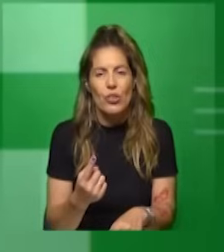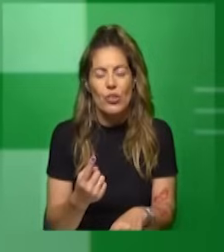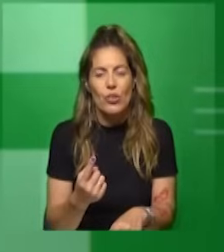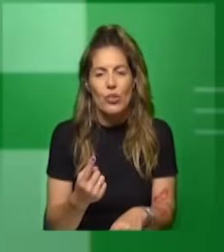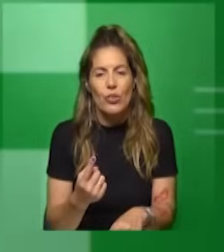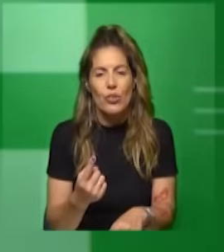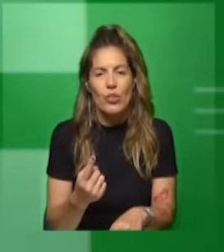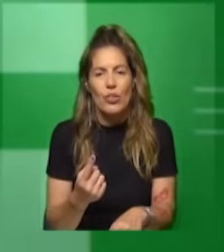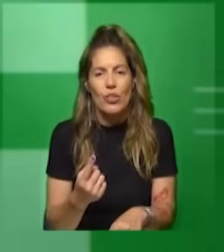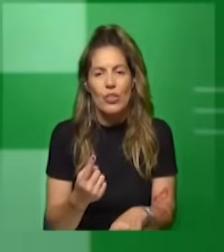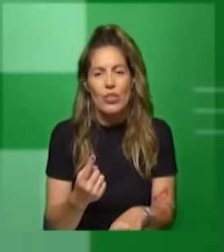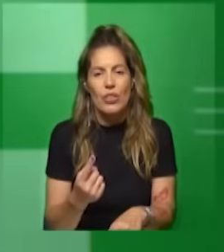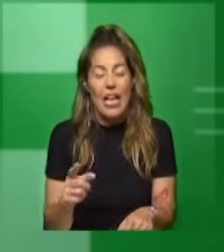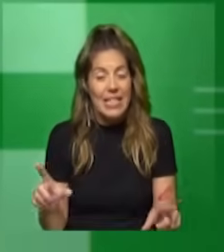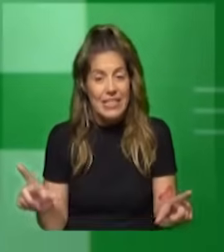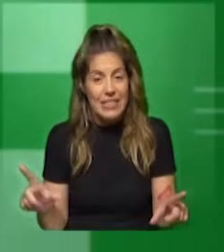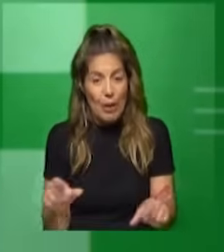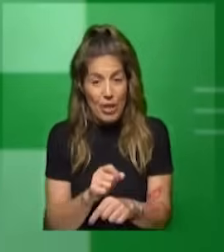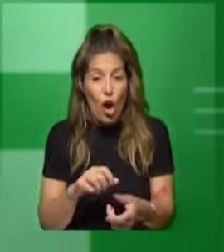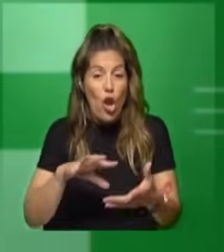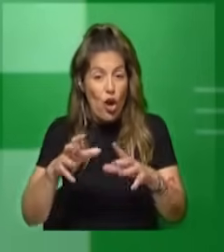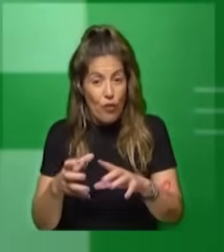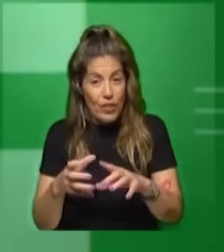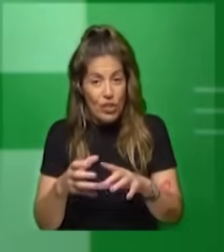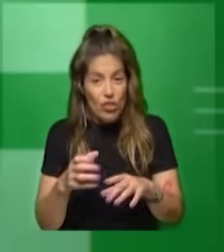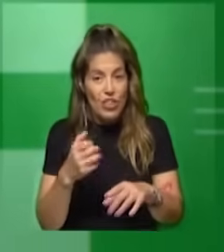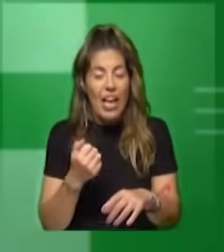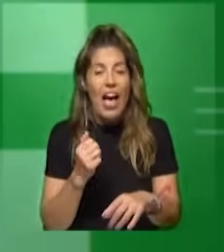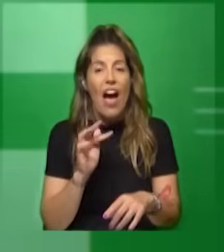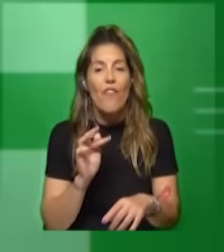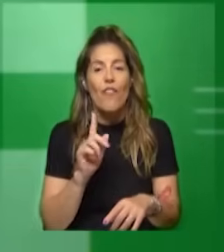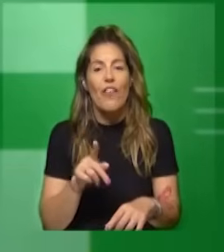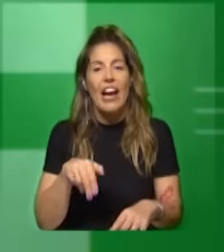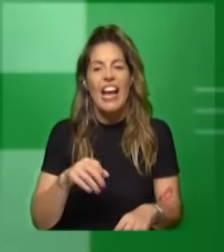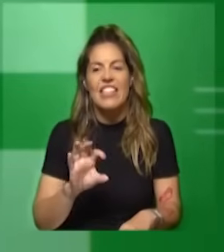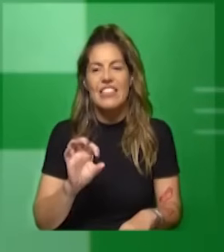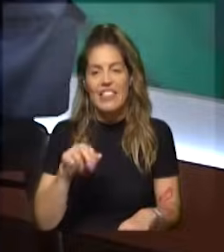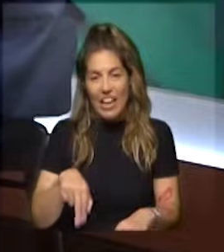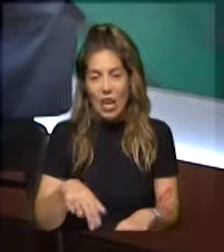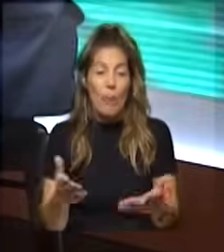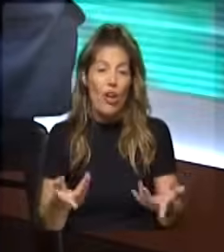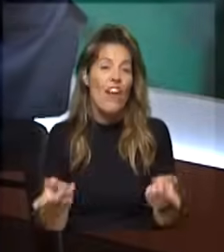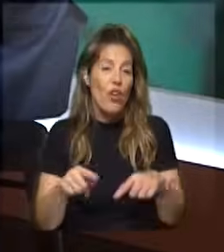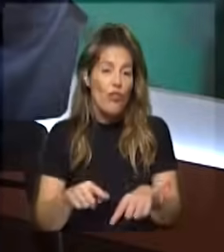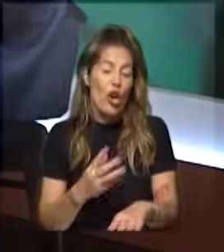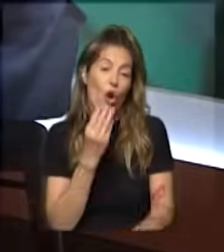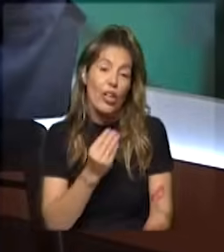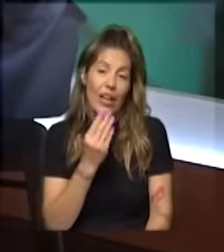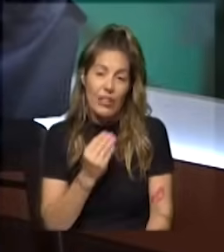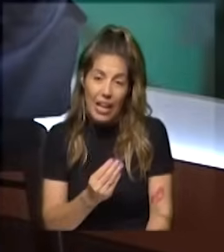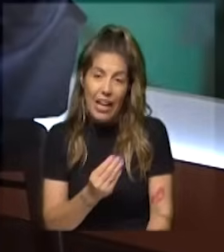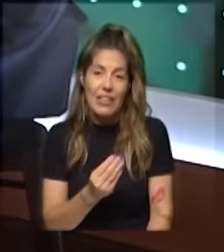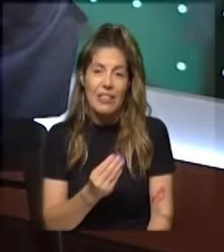de los conflictos en Afganistán, pero se volvió a envolver con Gaza, con Israel y con Ucrania y